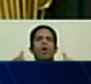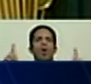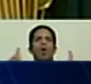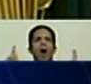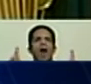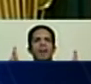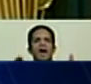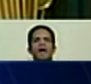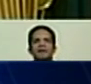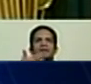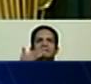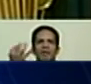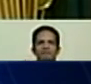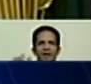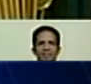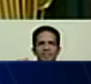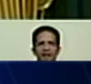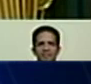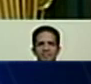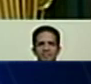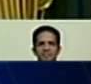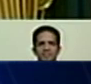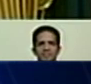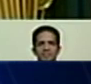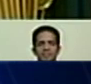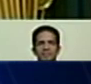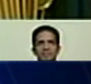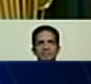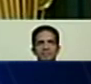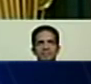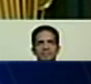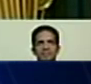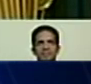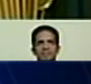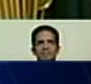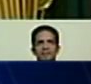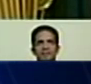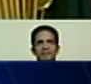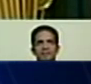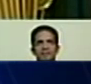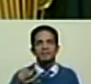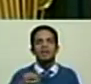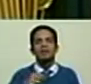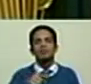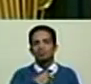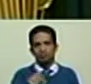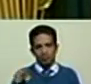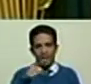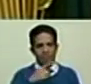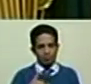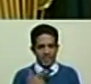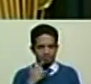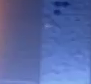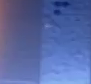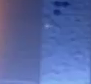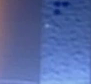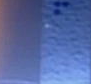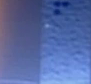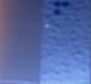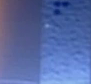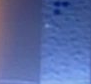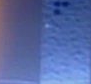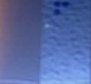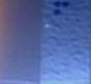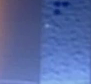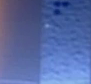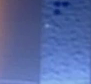esta verdad pueda ser recogida en las teclas de sus ordenadores. Puede ser.